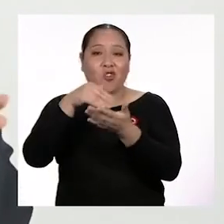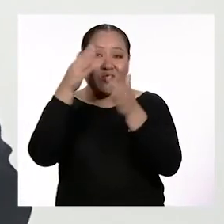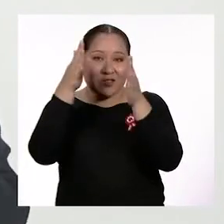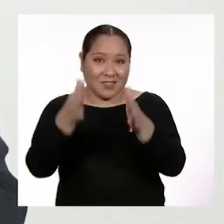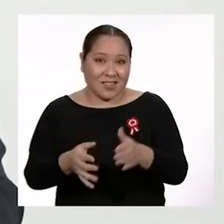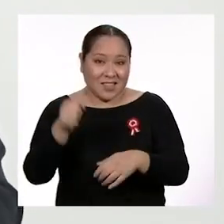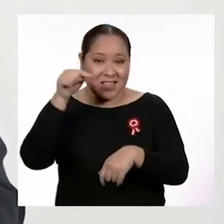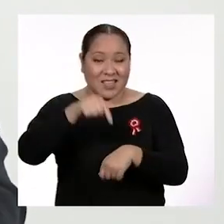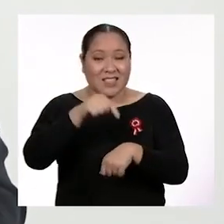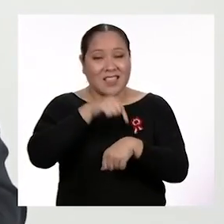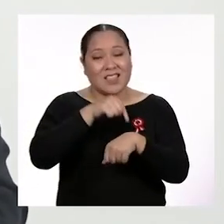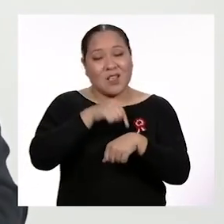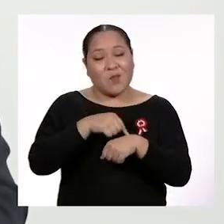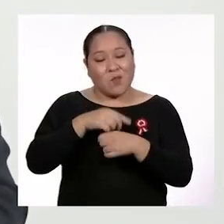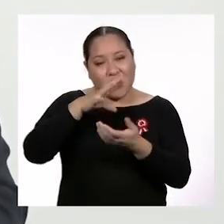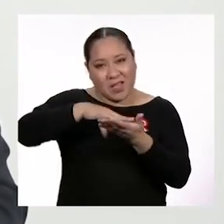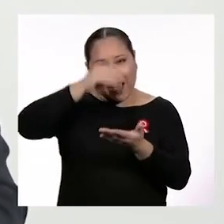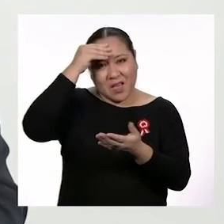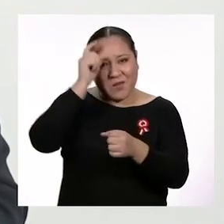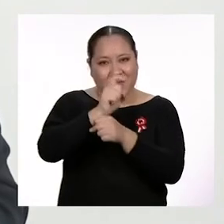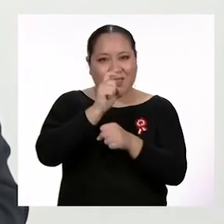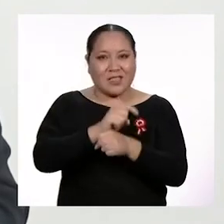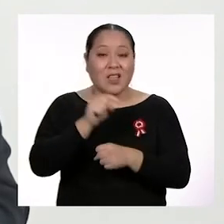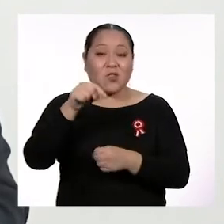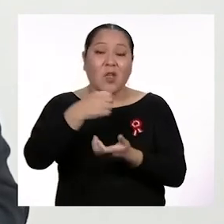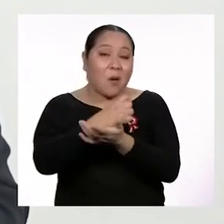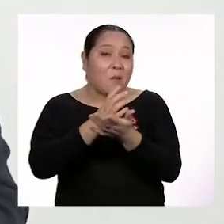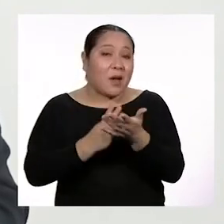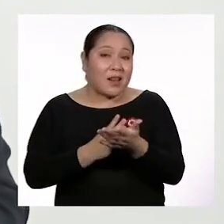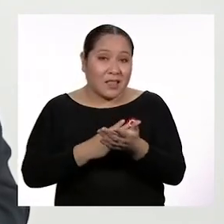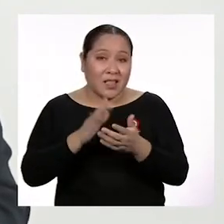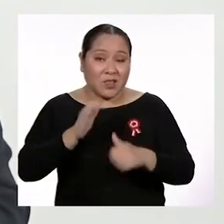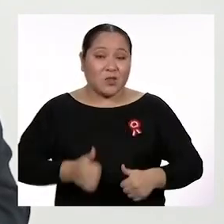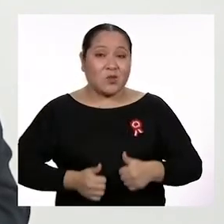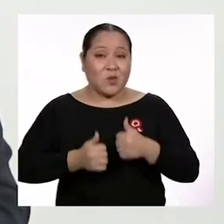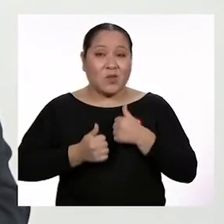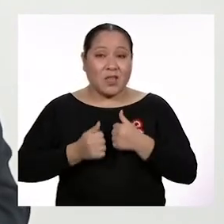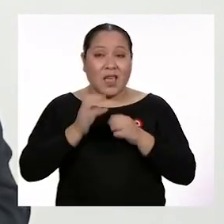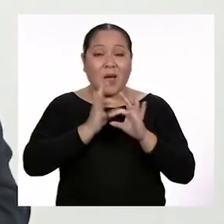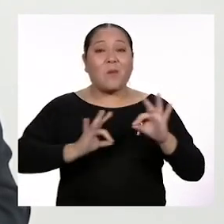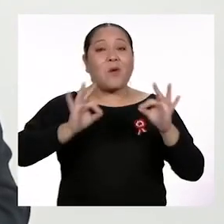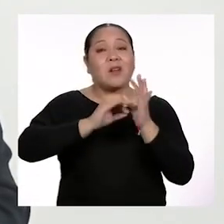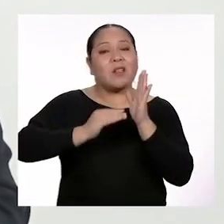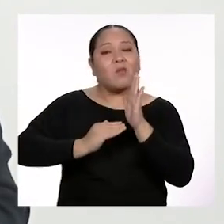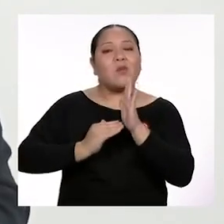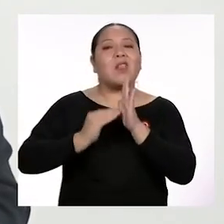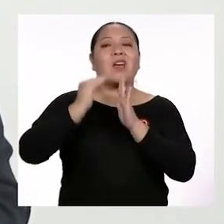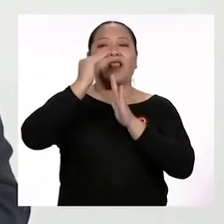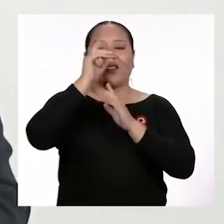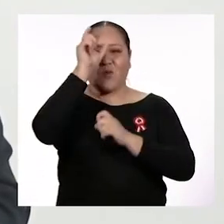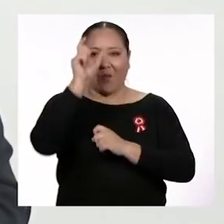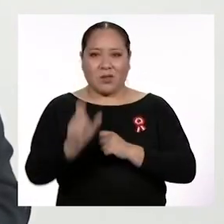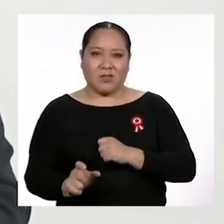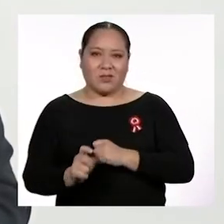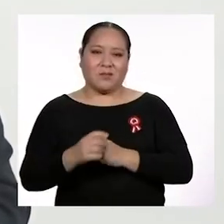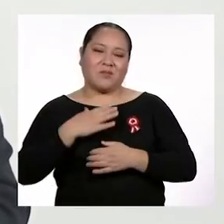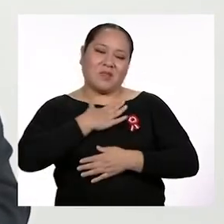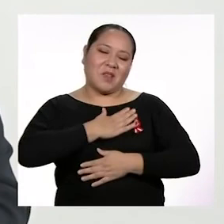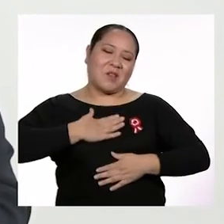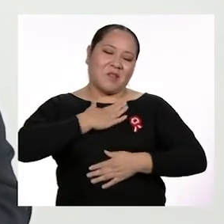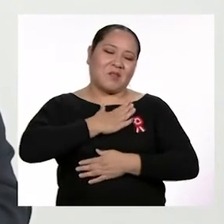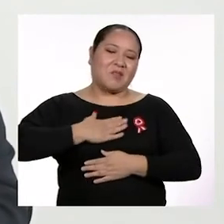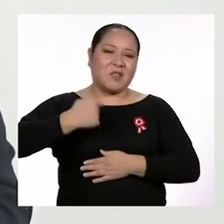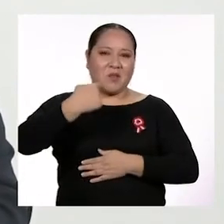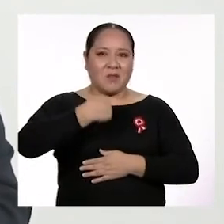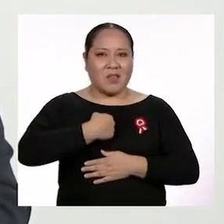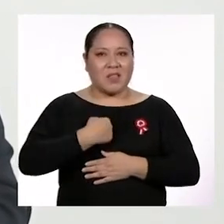durante esta etapa de aprendizaje. Una etapa muy importante para crecer como seres humanos. El gusto ha sido